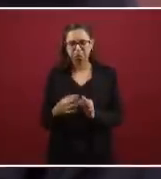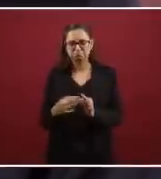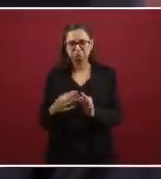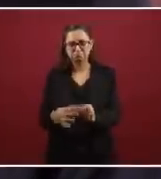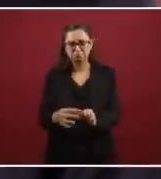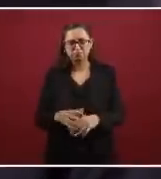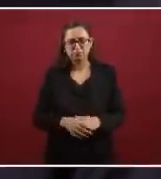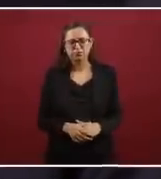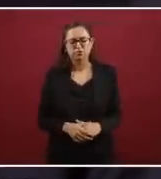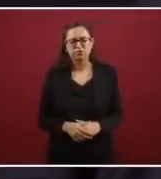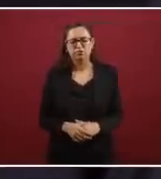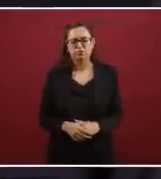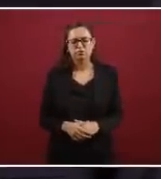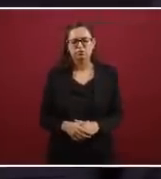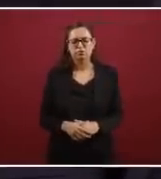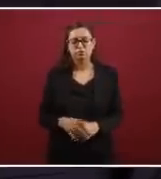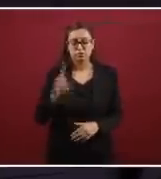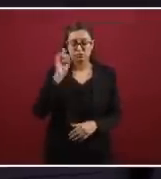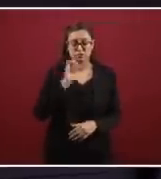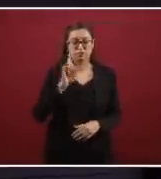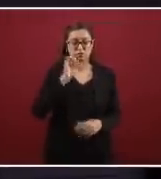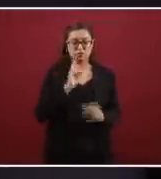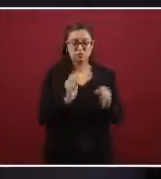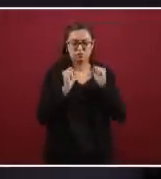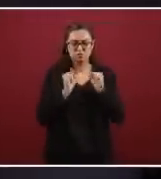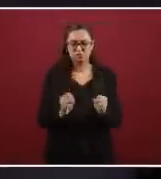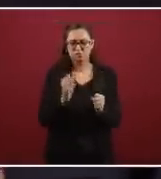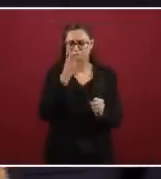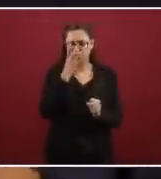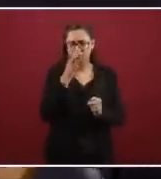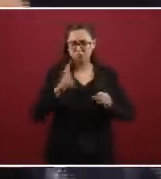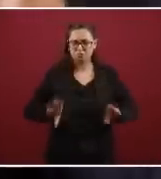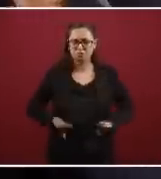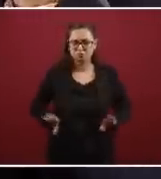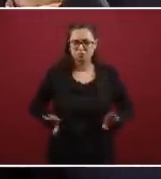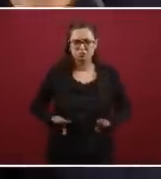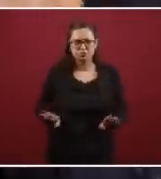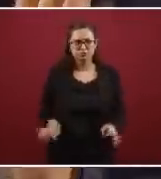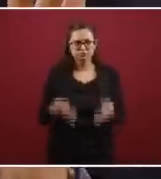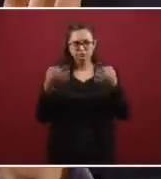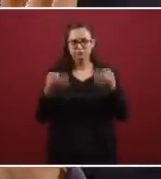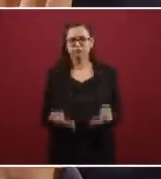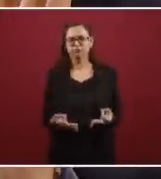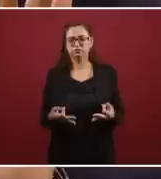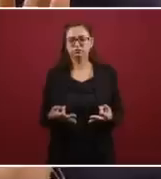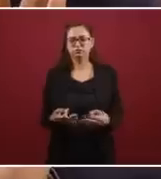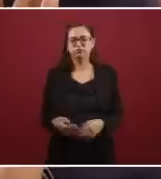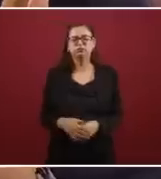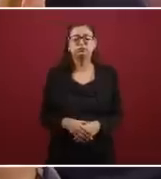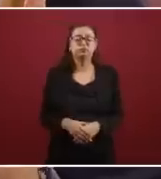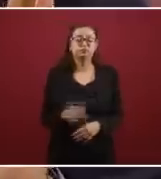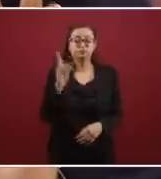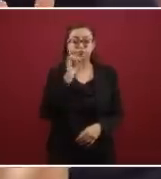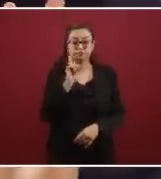es una mujer con convicciones, con principios, y es una mujer